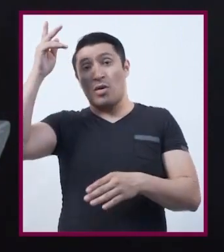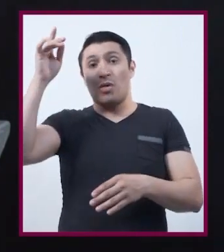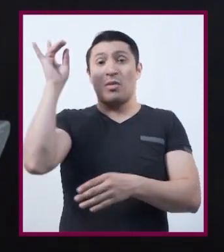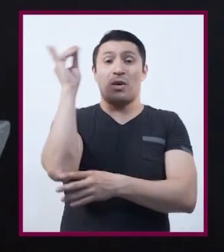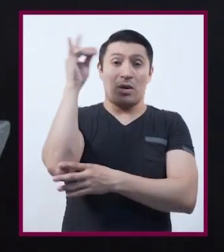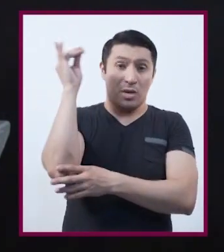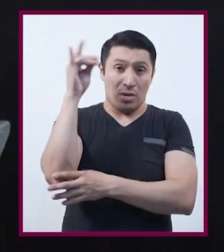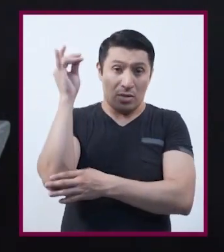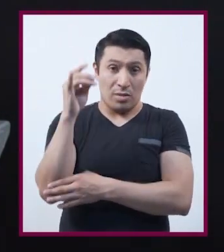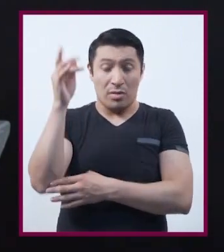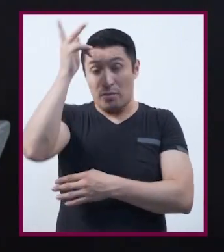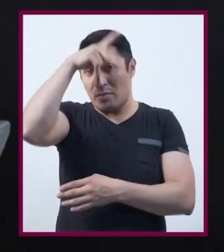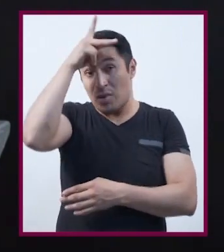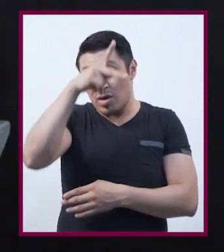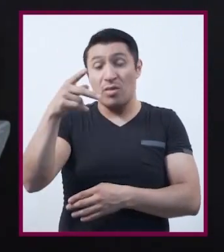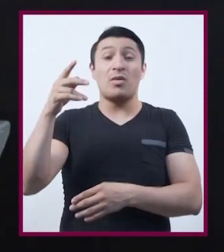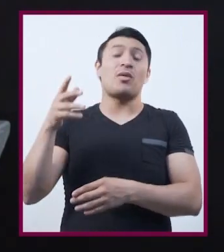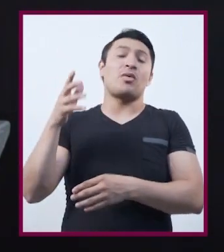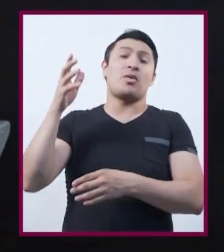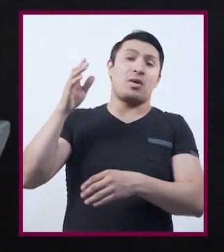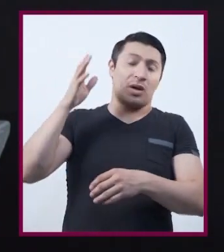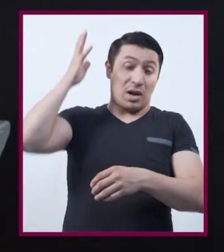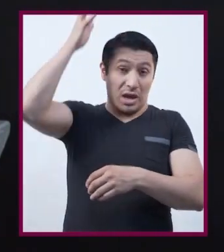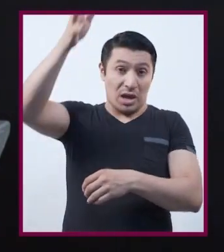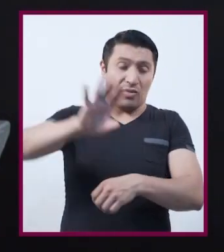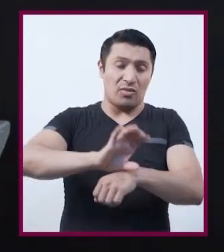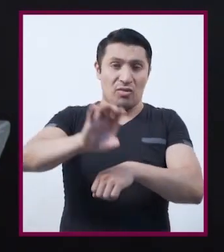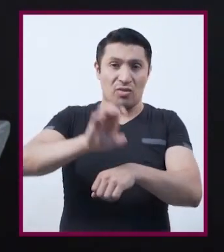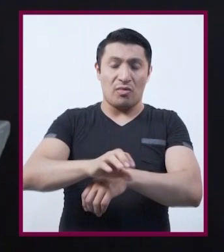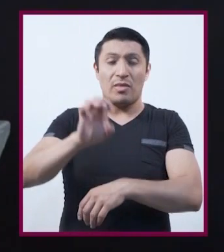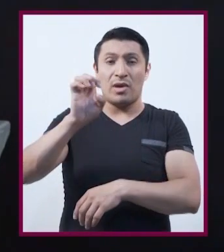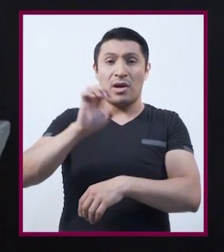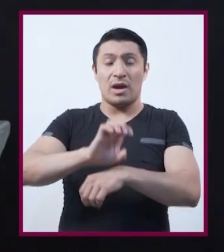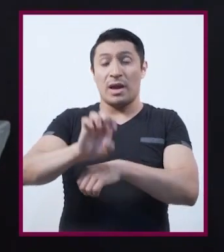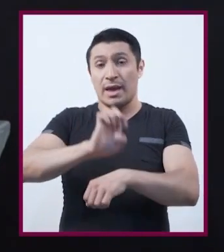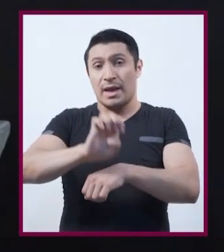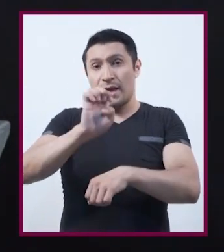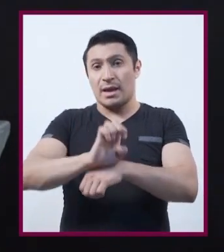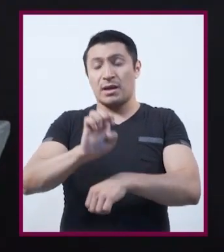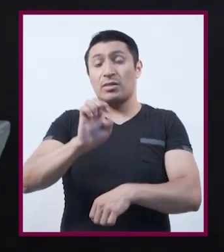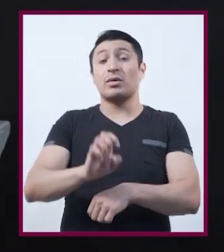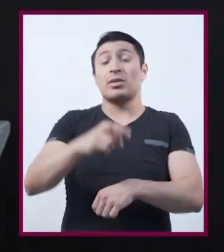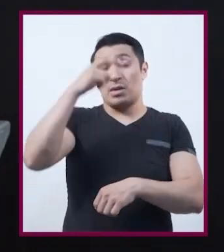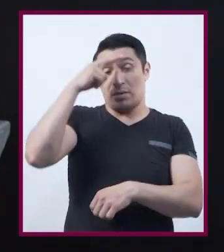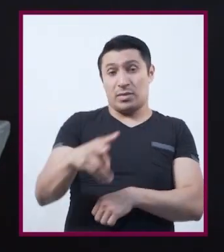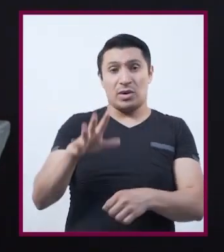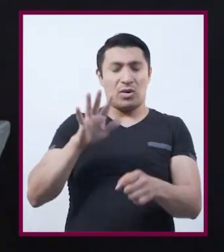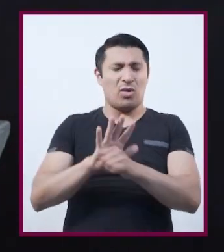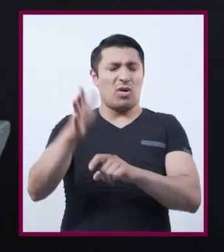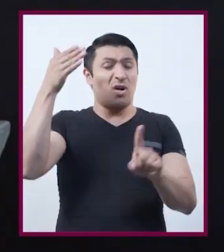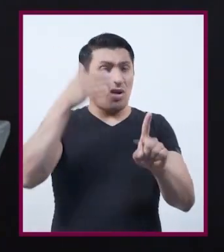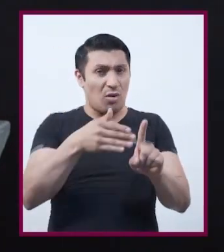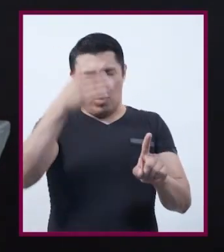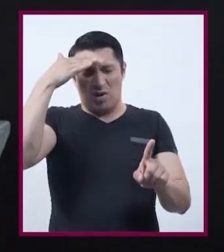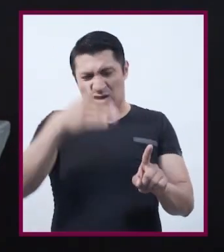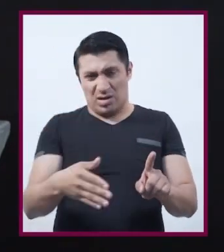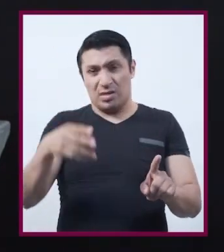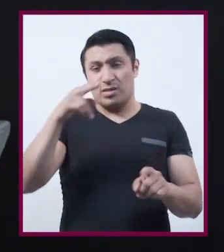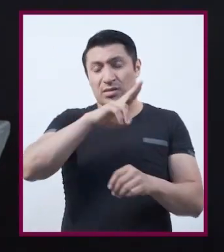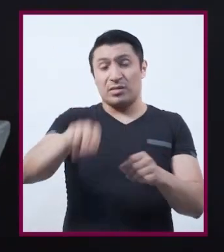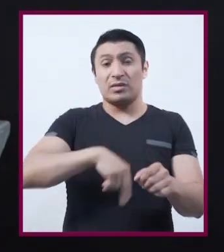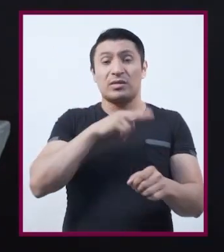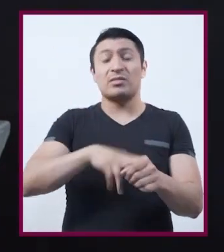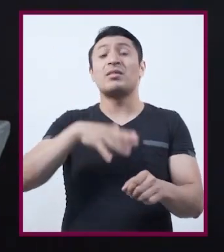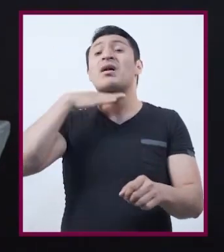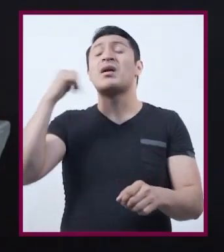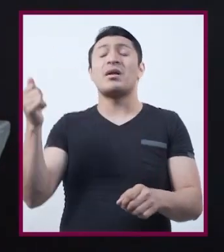valor de la producción manufacturera de la Nueva España en unos 7 u 8 millones de pesos, de los que la mayor parte correspondía